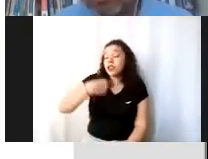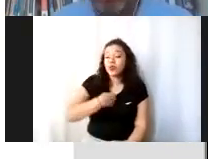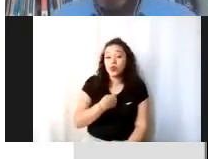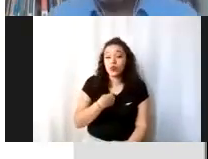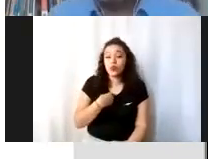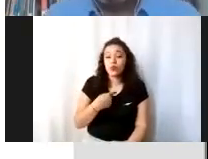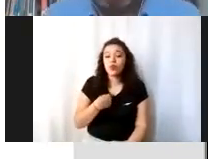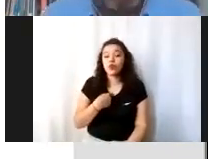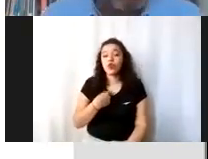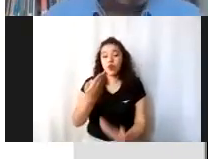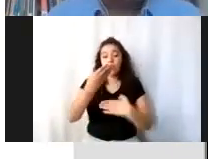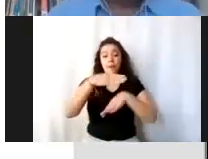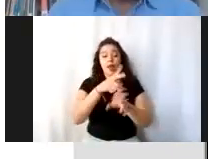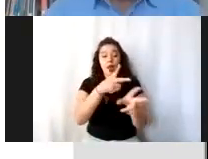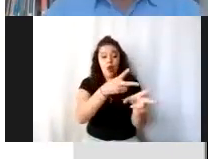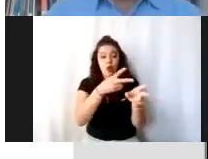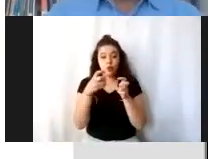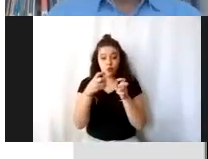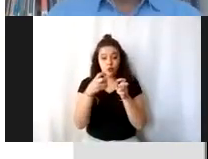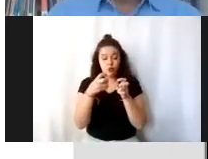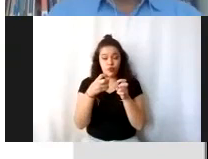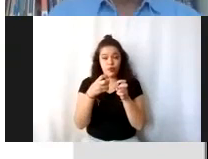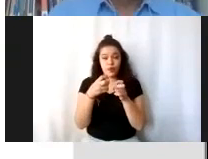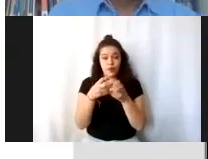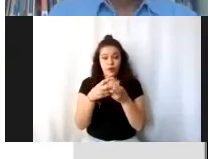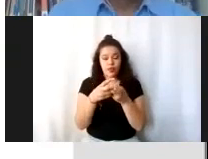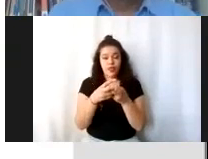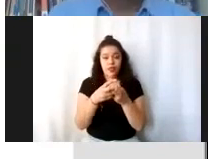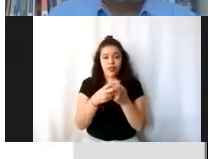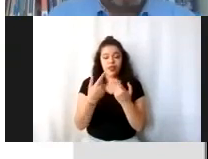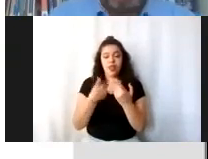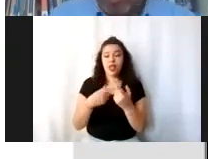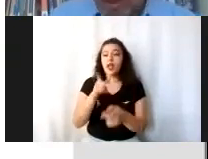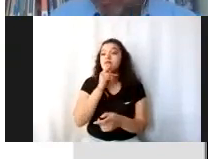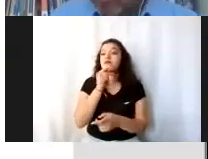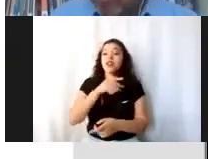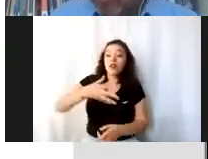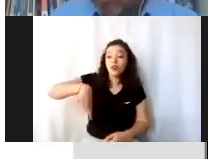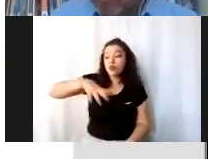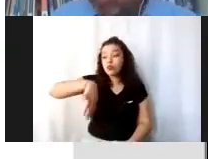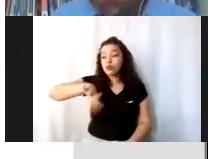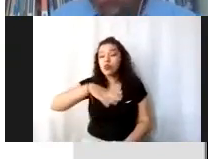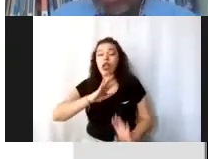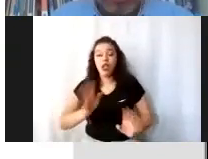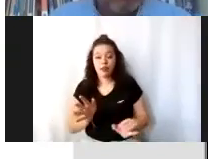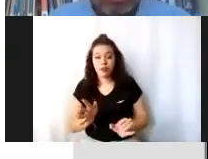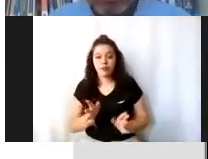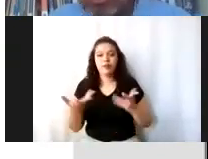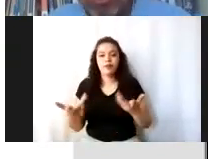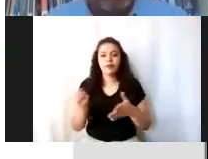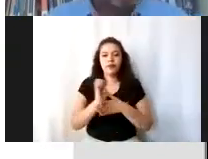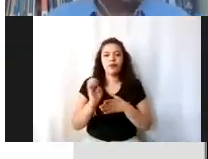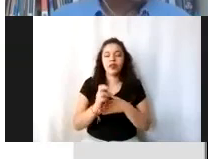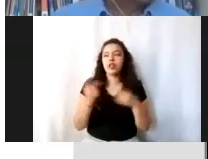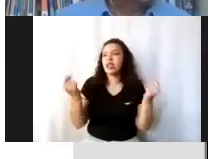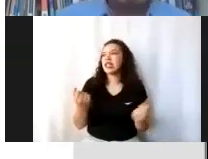de bancos. Yo soy un ladrón de bancos y entonces a mí ya me busca la policía. Y entonces yo digo, chin, ¿dónde